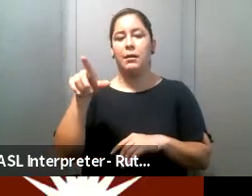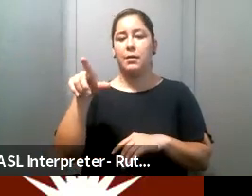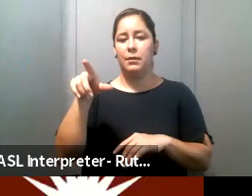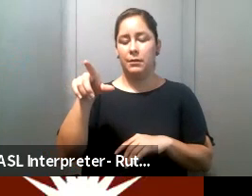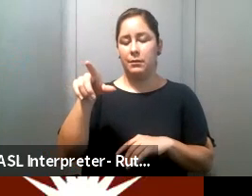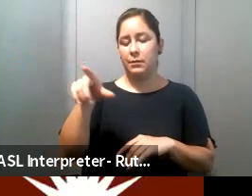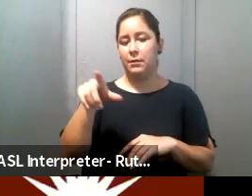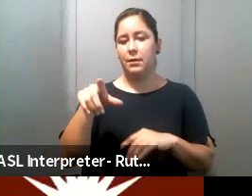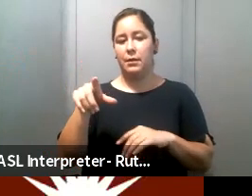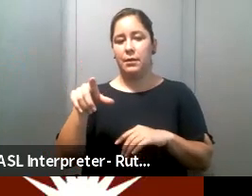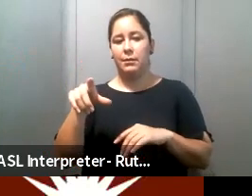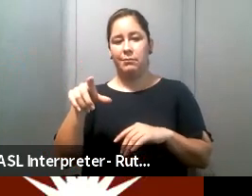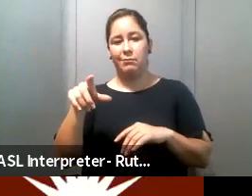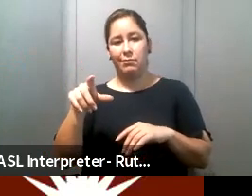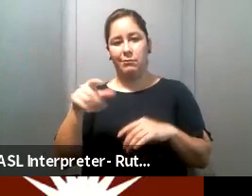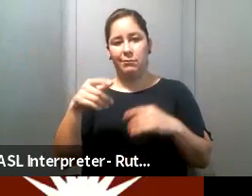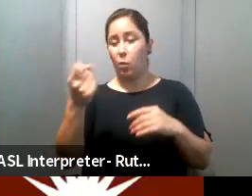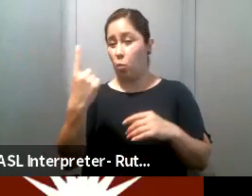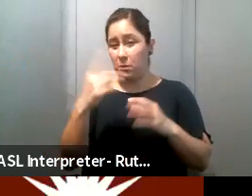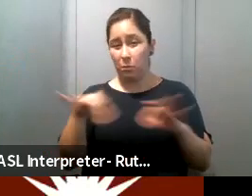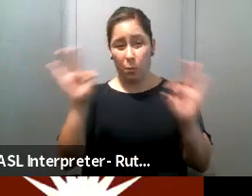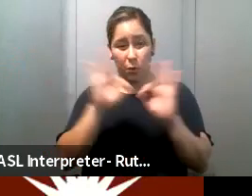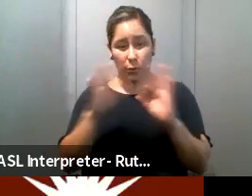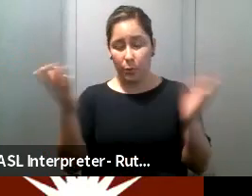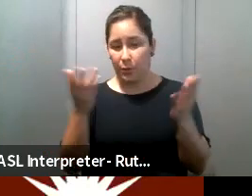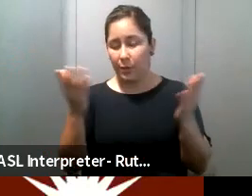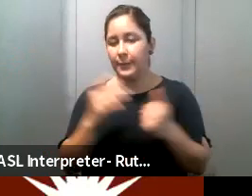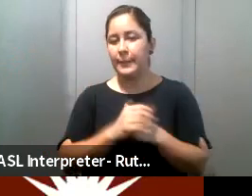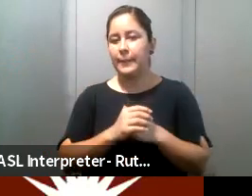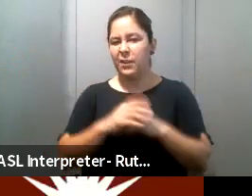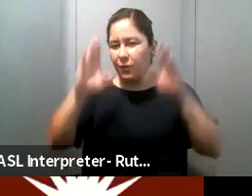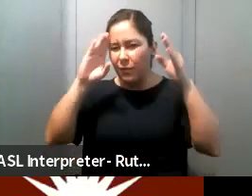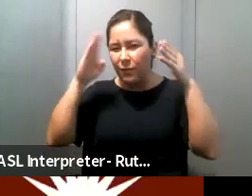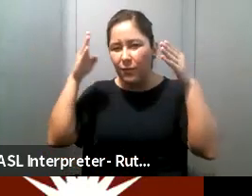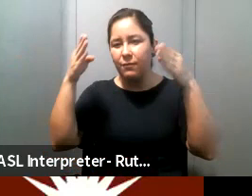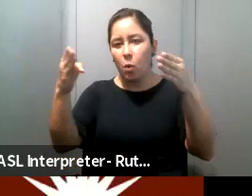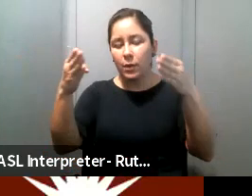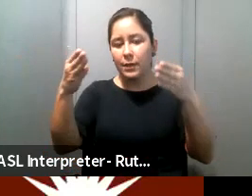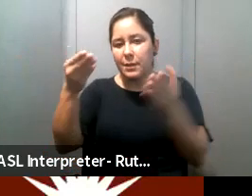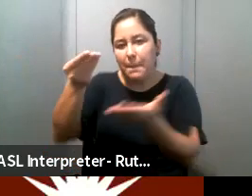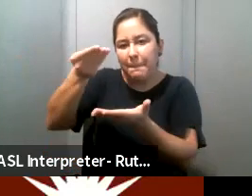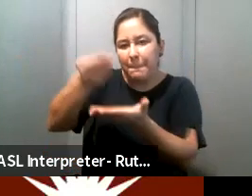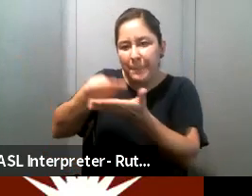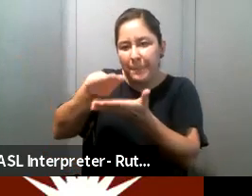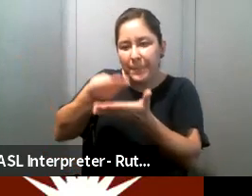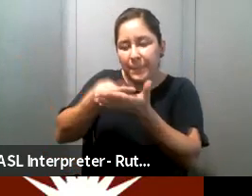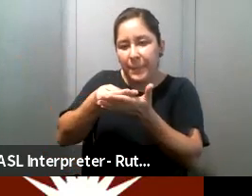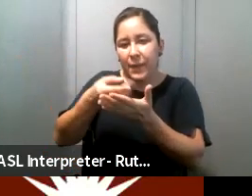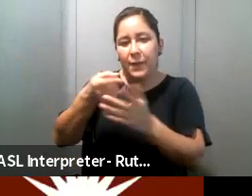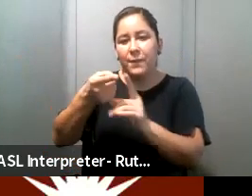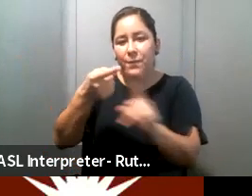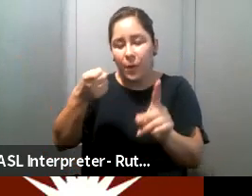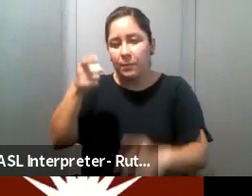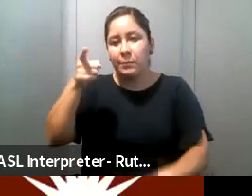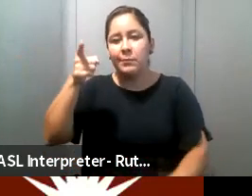fiscal. Entonces aquí una clave bien importante es atacar el presupuesto fiscal, asegurarnos que no se